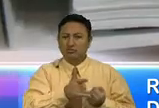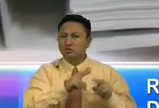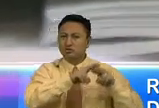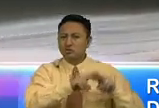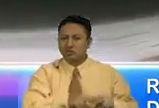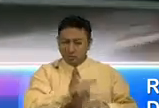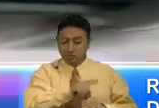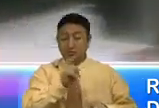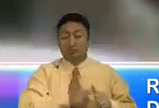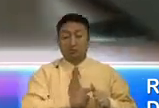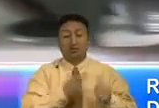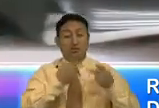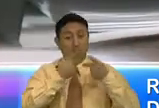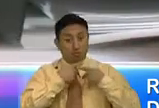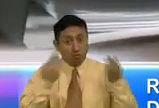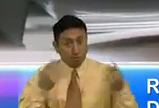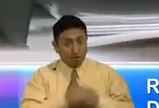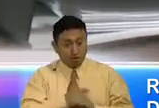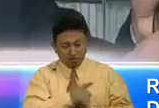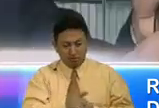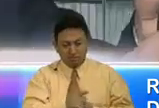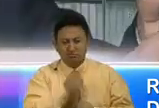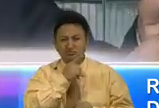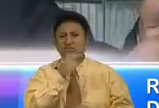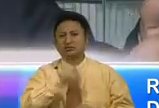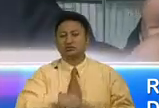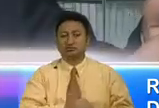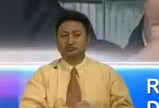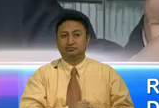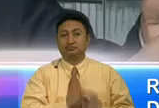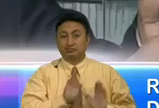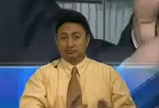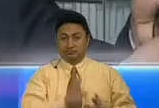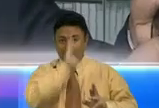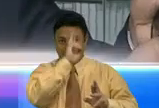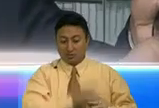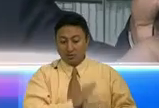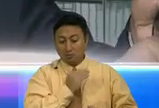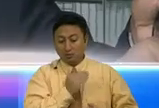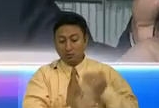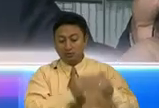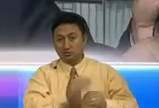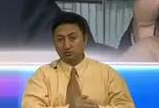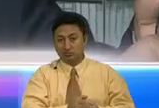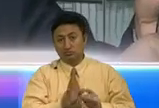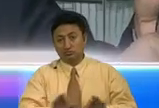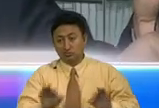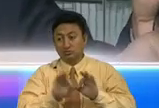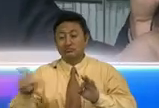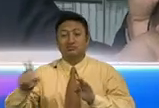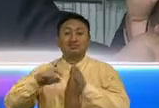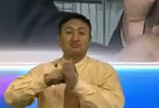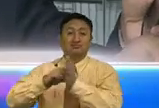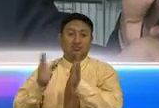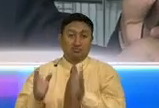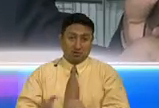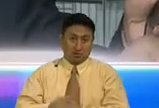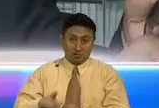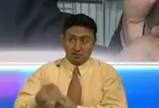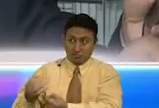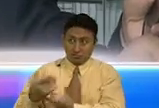hechas públicas y determinar sus alcances. Tenemos que seguir el debido proceso. Es fundamental, pues, que la Contraloría, si es que existe un elemento, conozca,